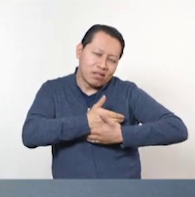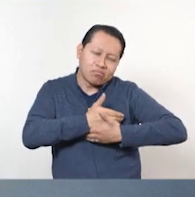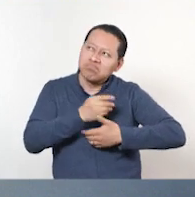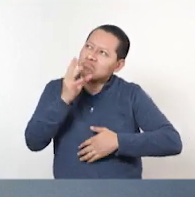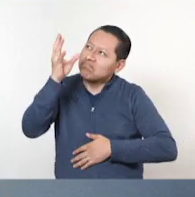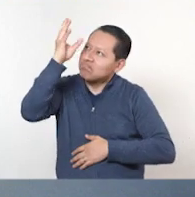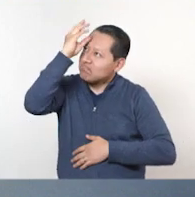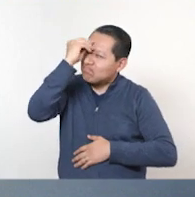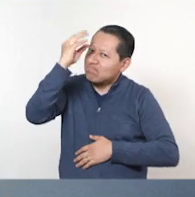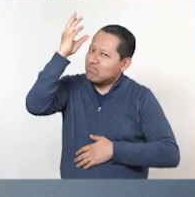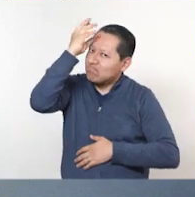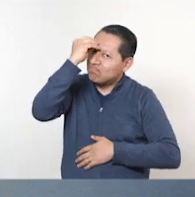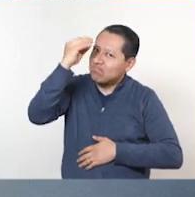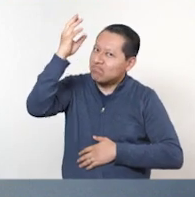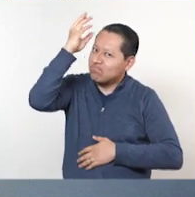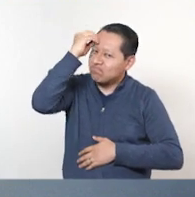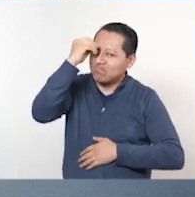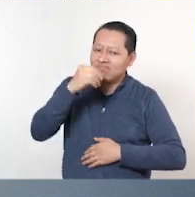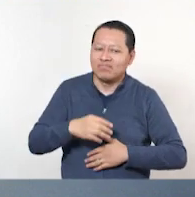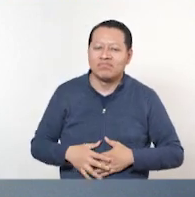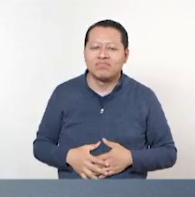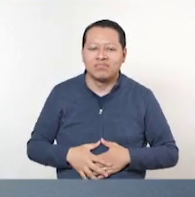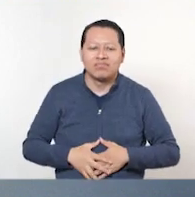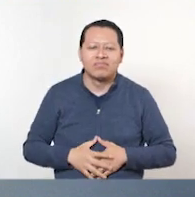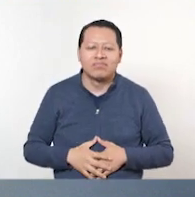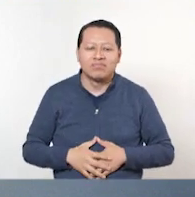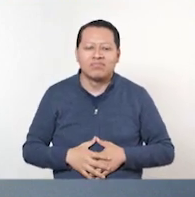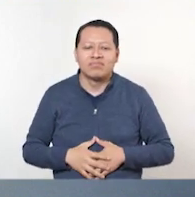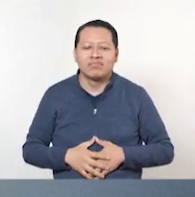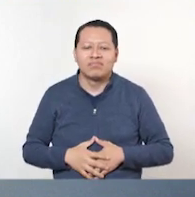Dichasabisideñana, Chinaguine